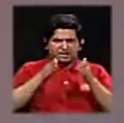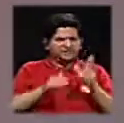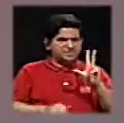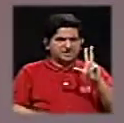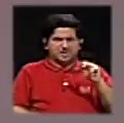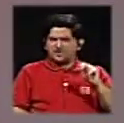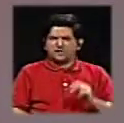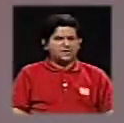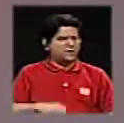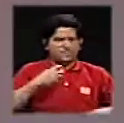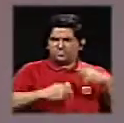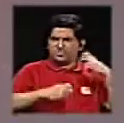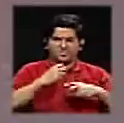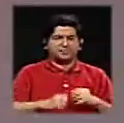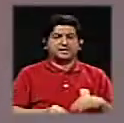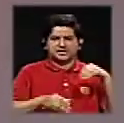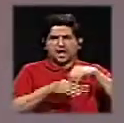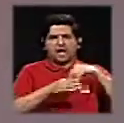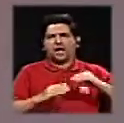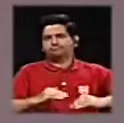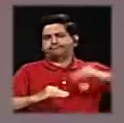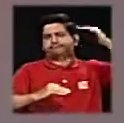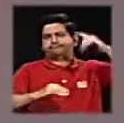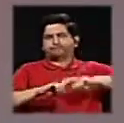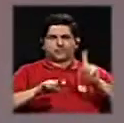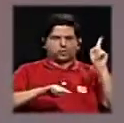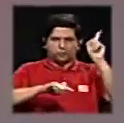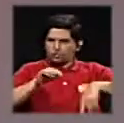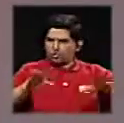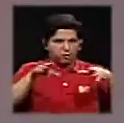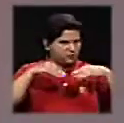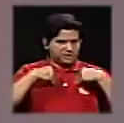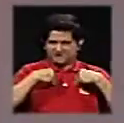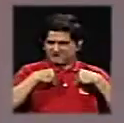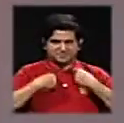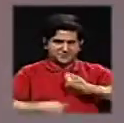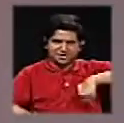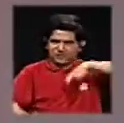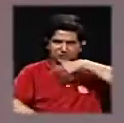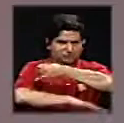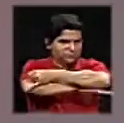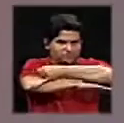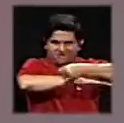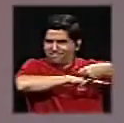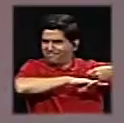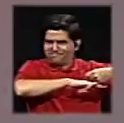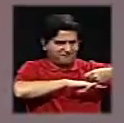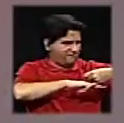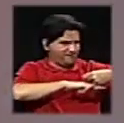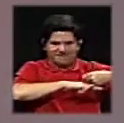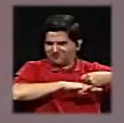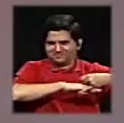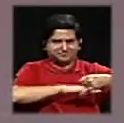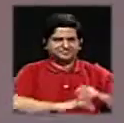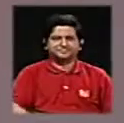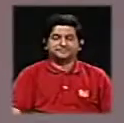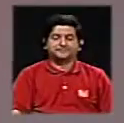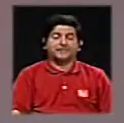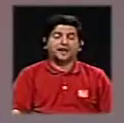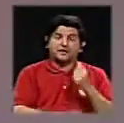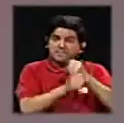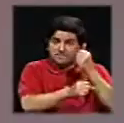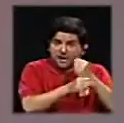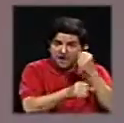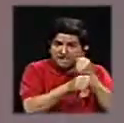requiere de una inversión mayor. Pero no podemos aceptar desde el punto de vista de la ingeniería que